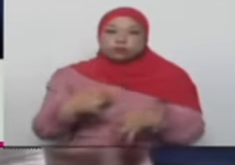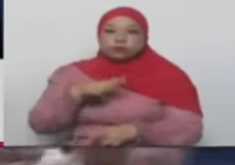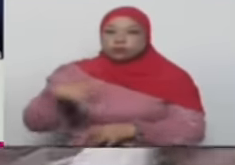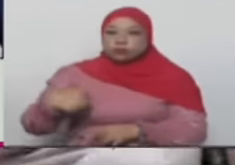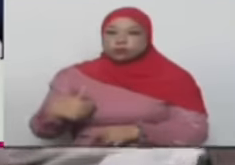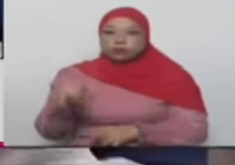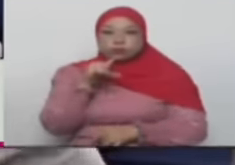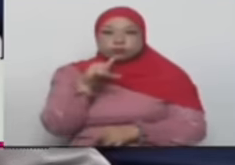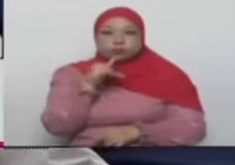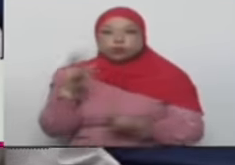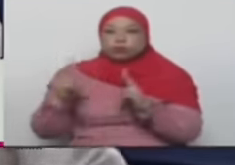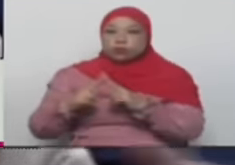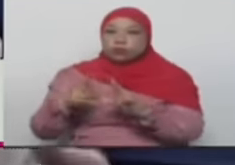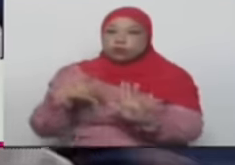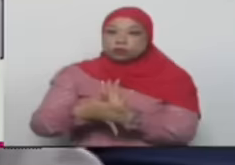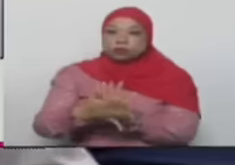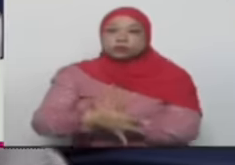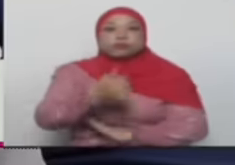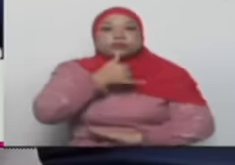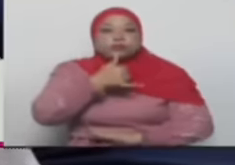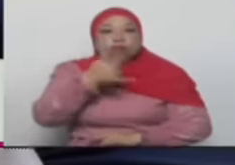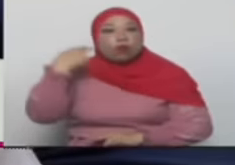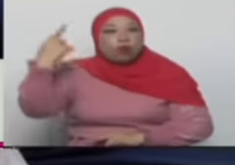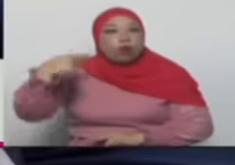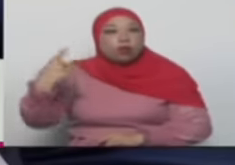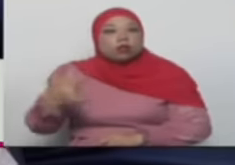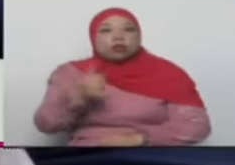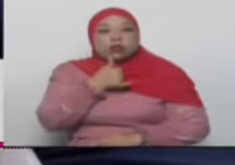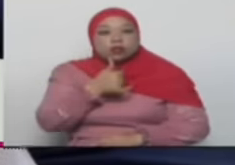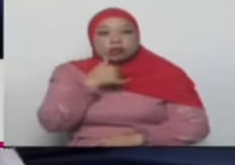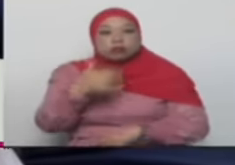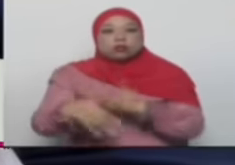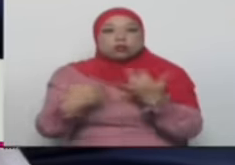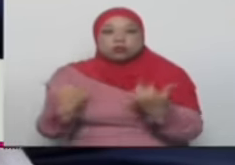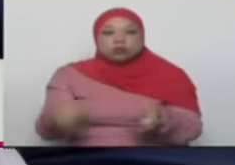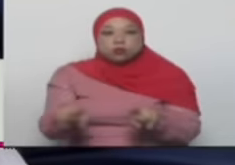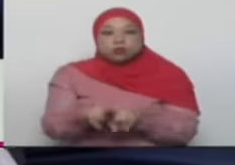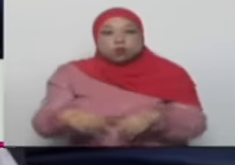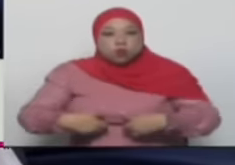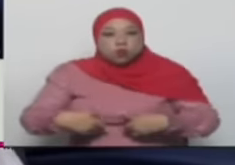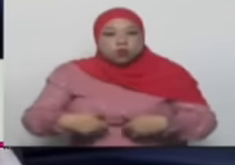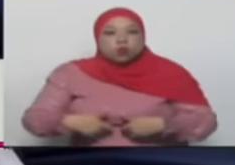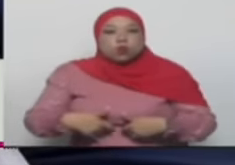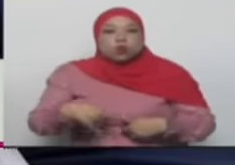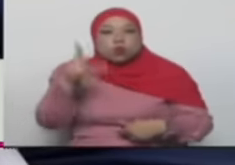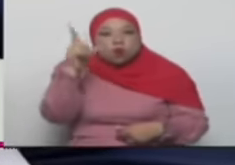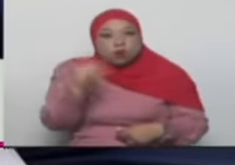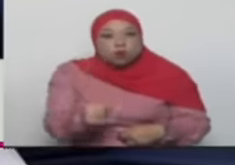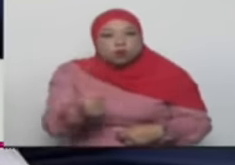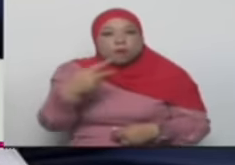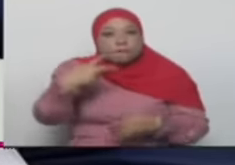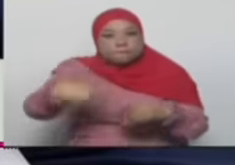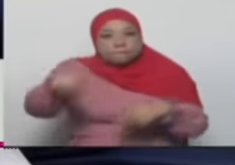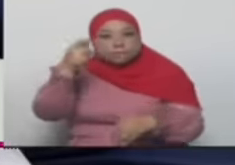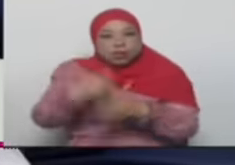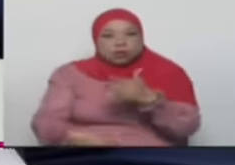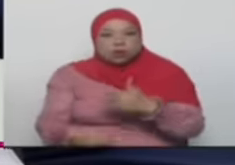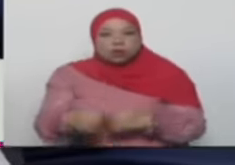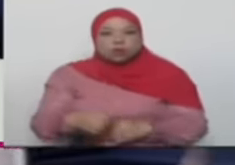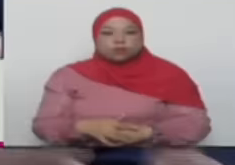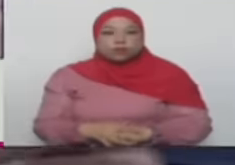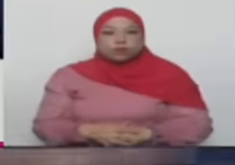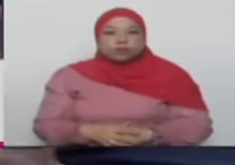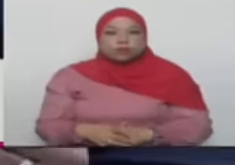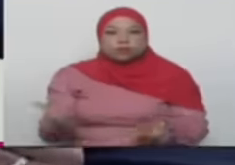ser un conocedor de quién estaba loco y quién no estaba loco, le dice, su conocimiento es tan pobre que es peligroso.